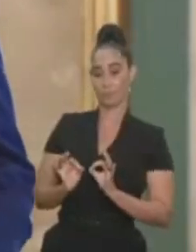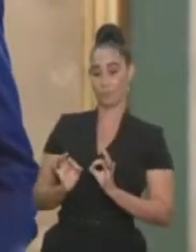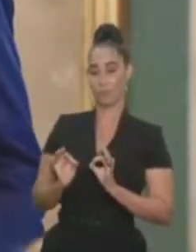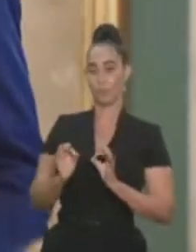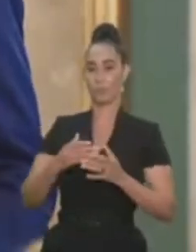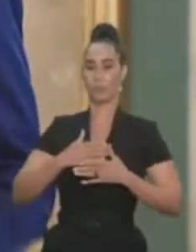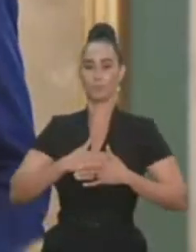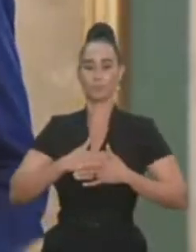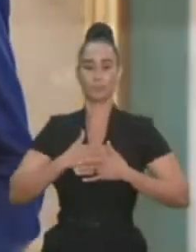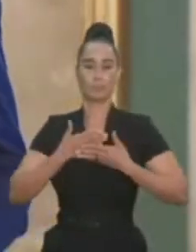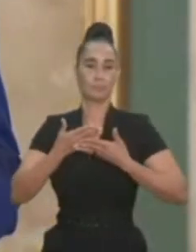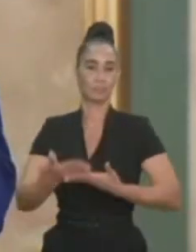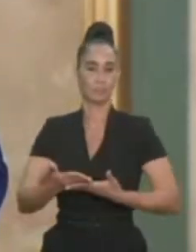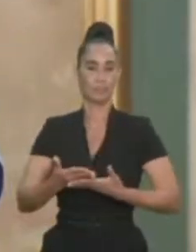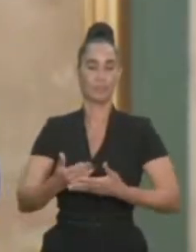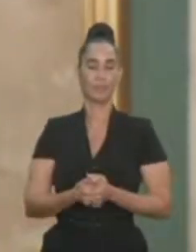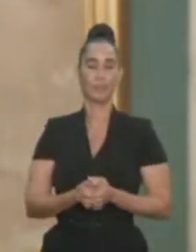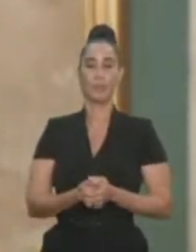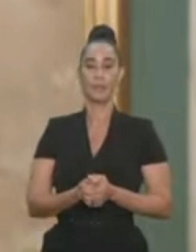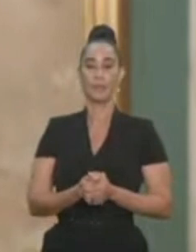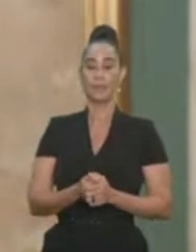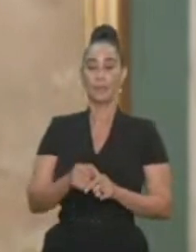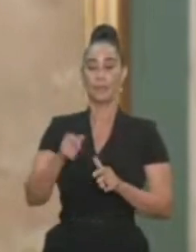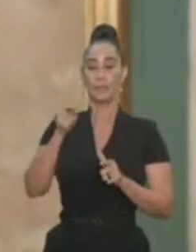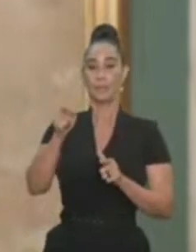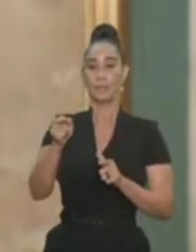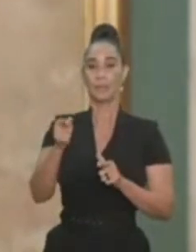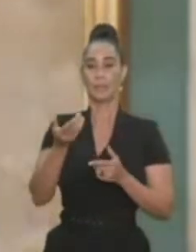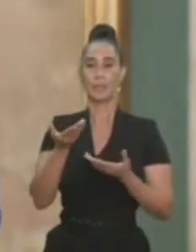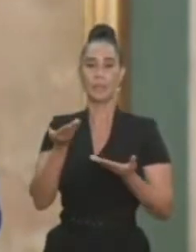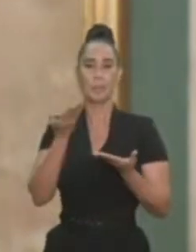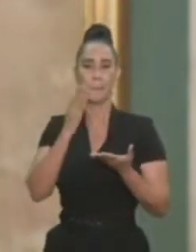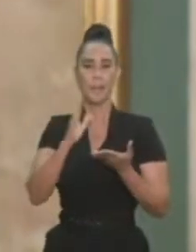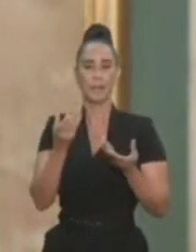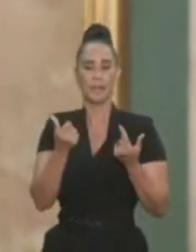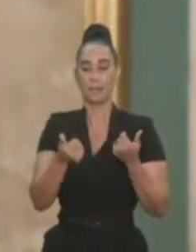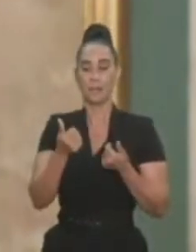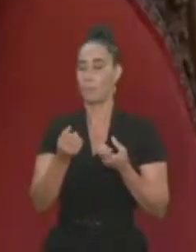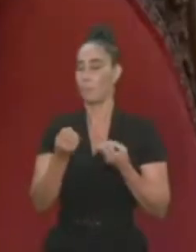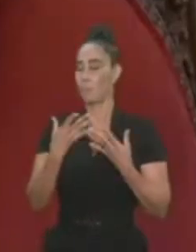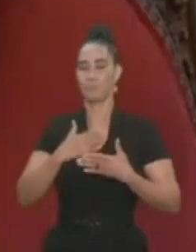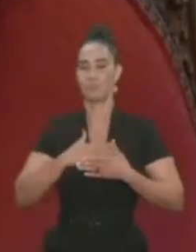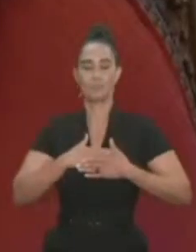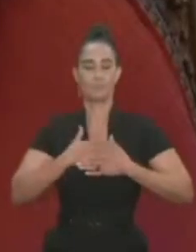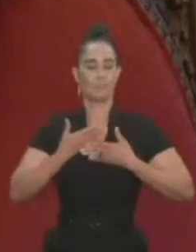bondad. Porque si él tenía algo malo era que era demasiado bueno.